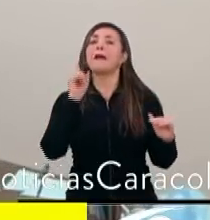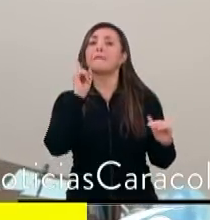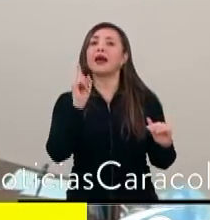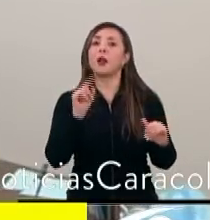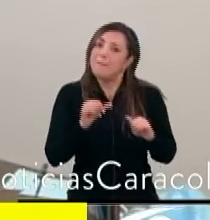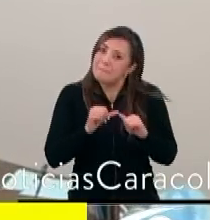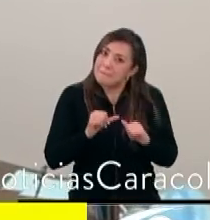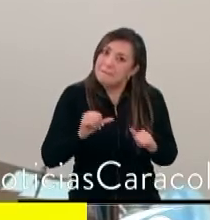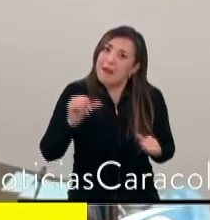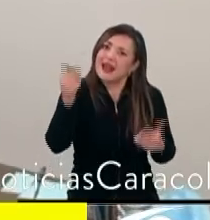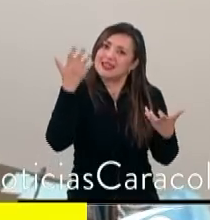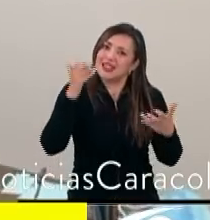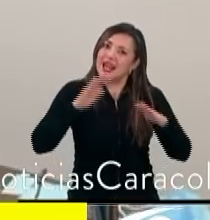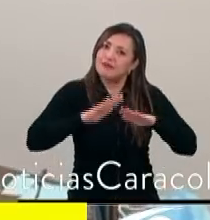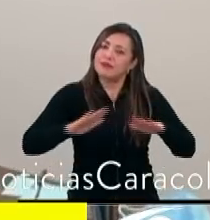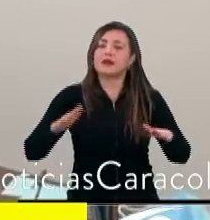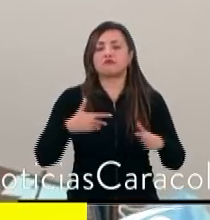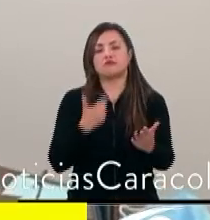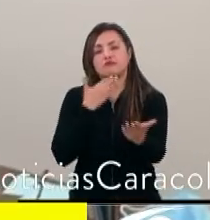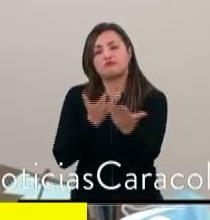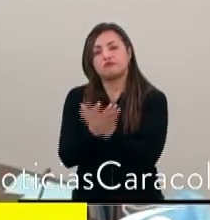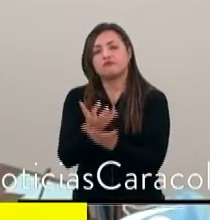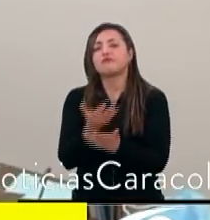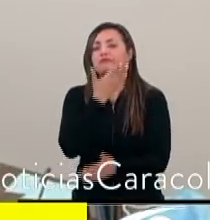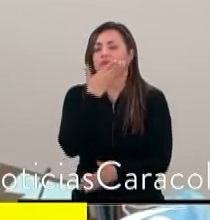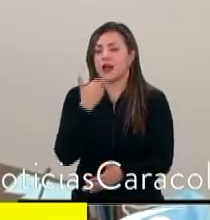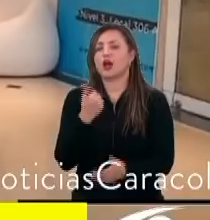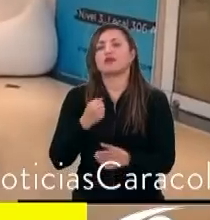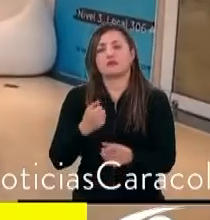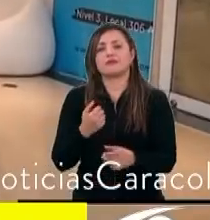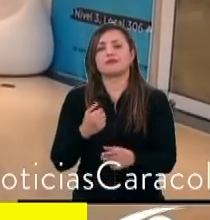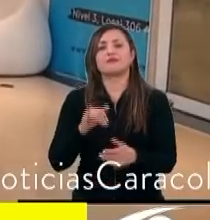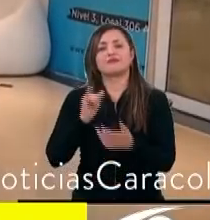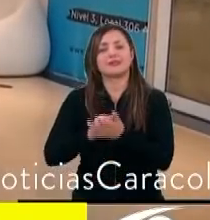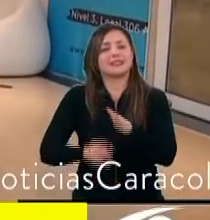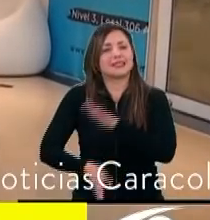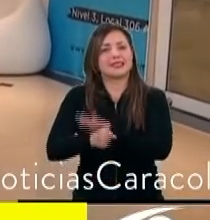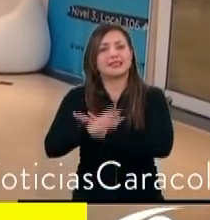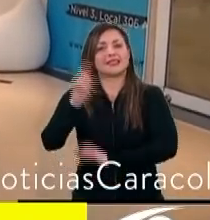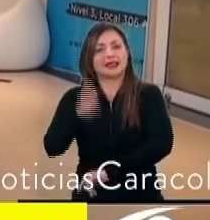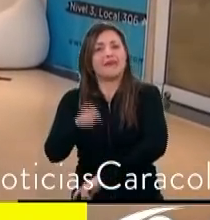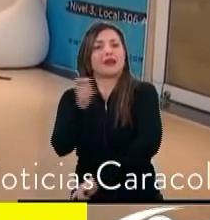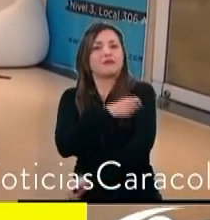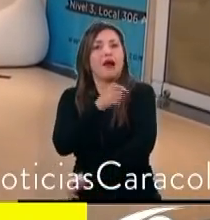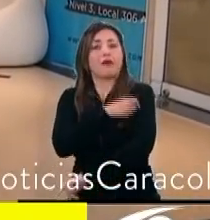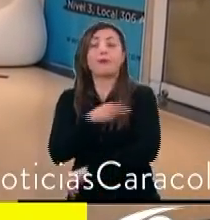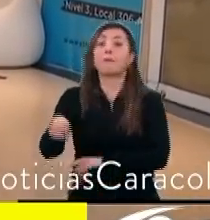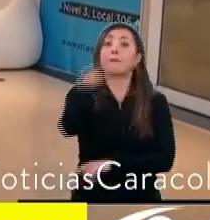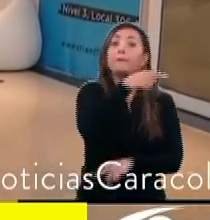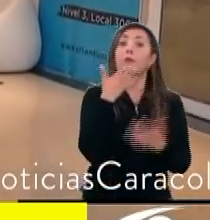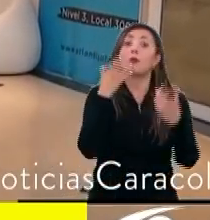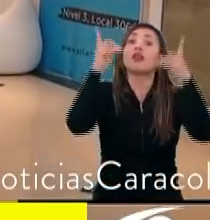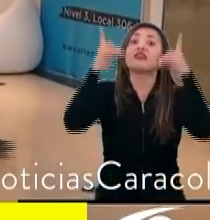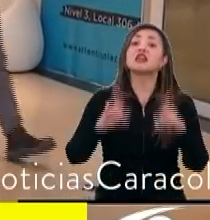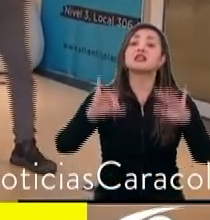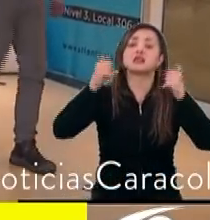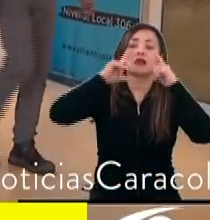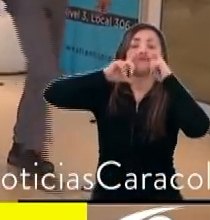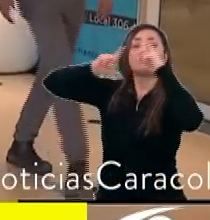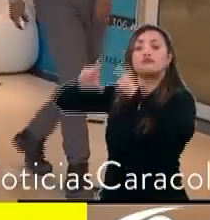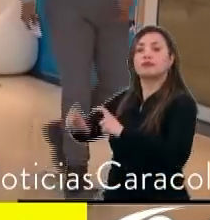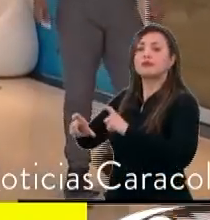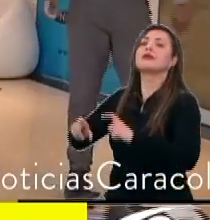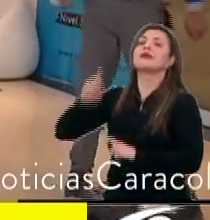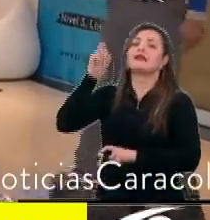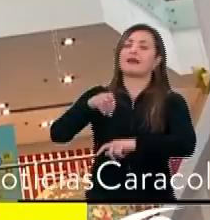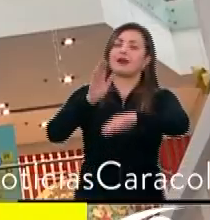largo, recomiendo seguir trabajando en la vacunación. Si su decisión será dejar de usarlo, tenga en cuenta